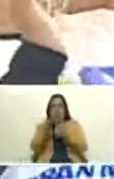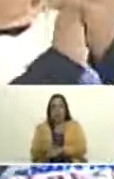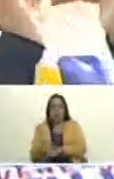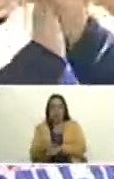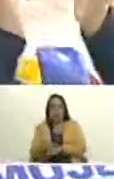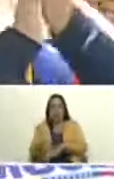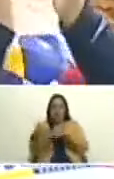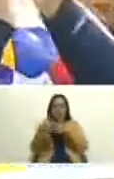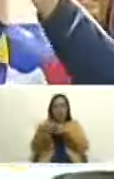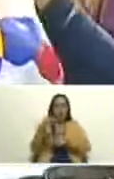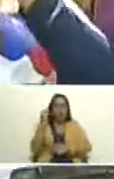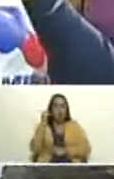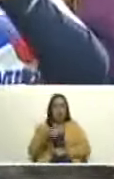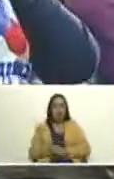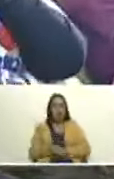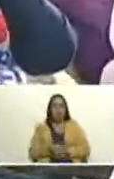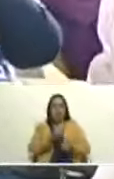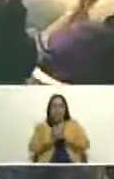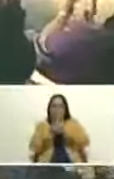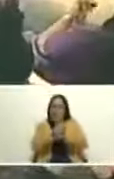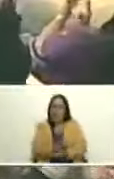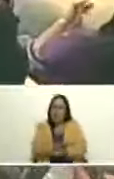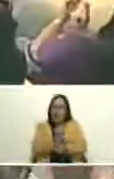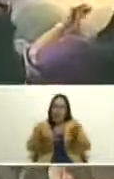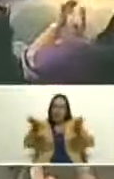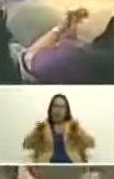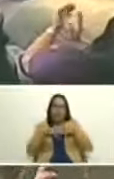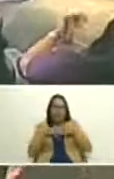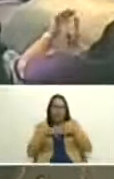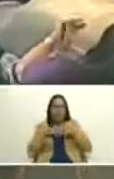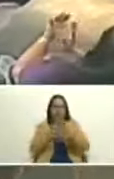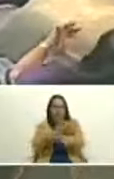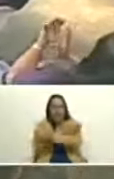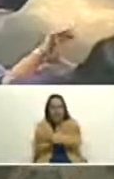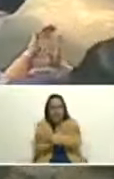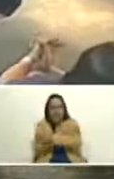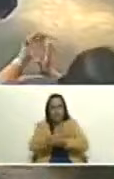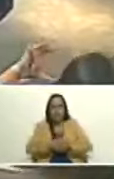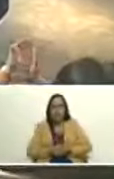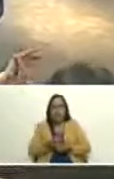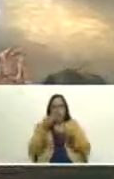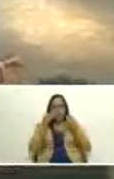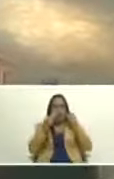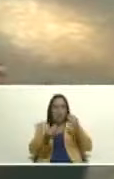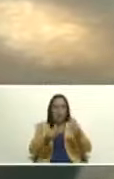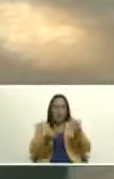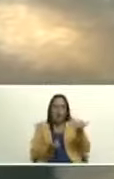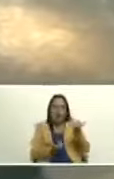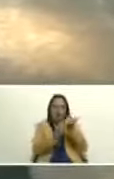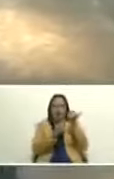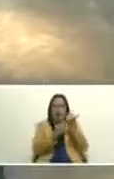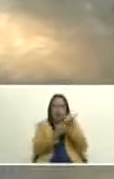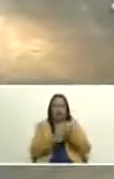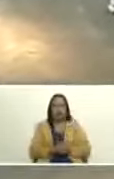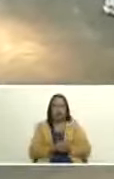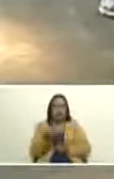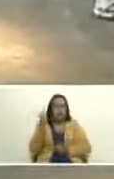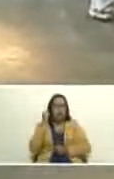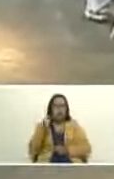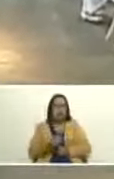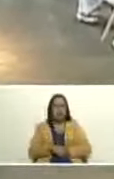Amor, comprensión, abrazos, besos, apoyo para la mujer.